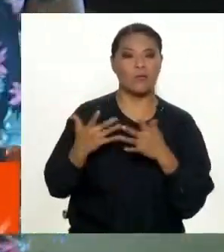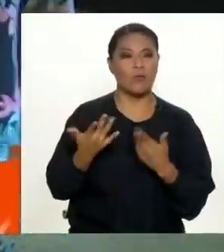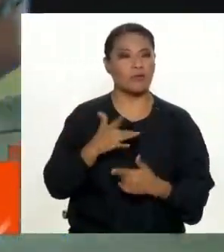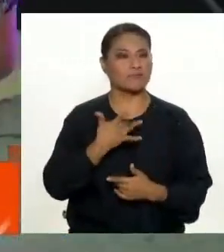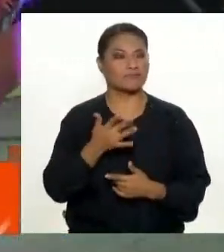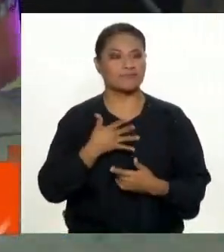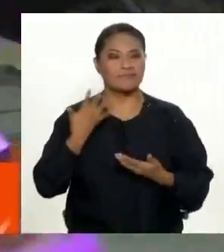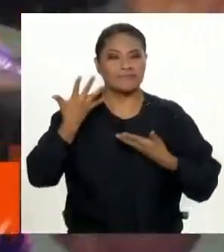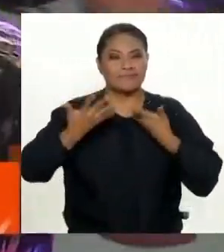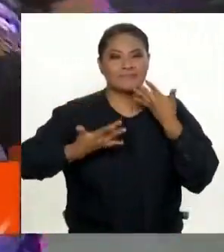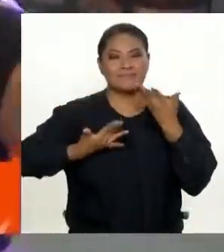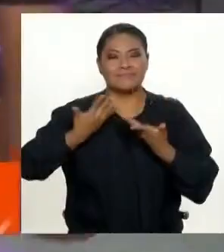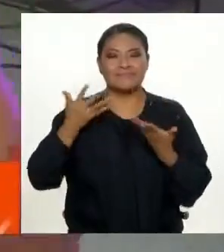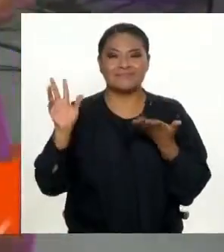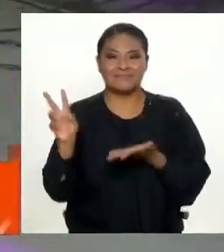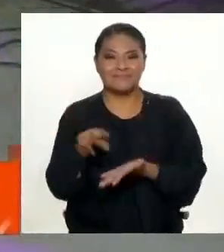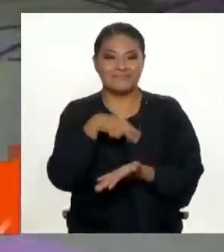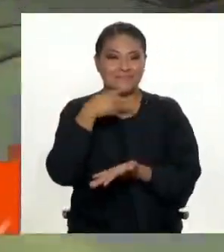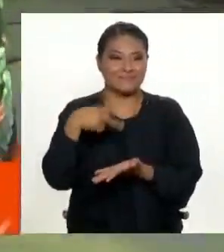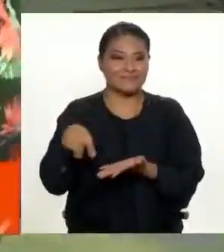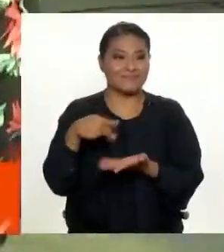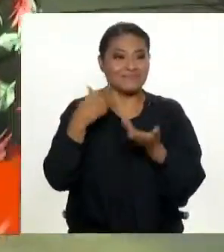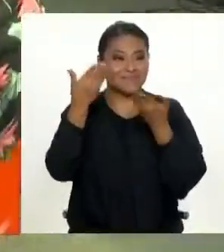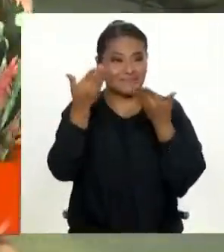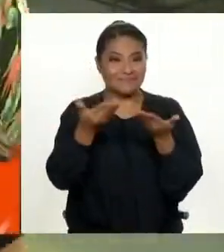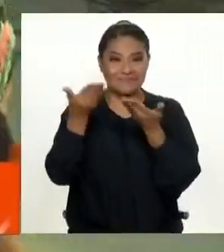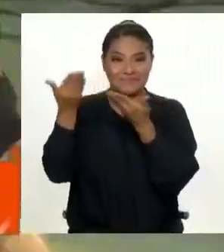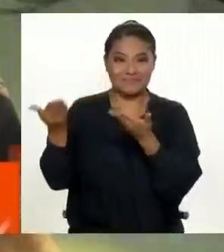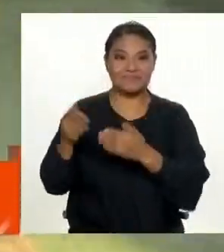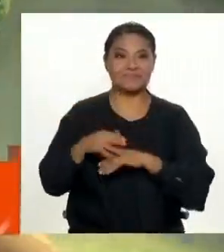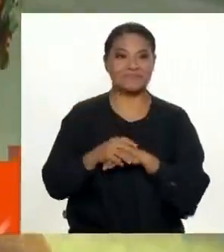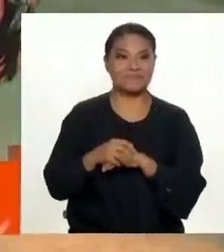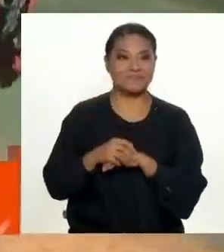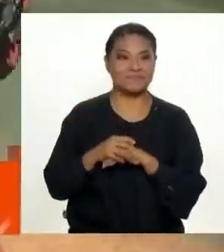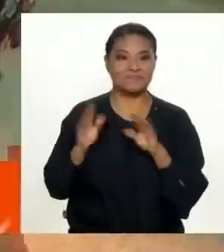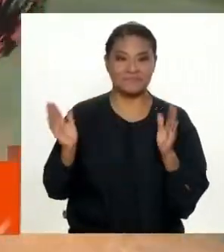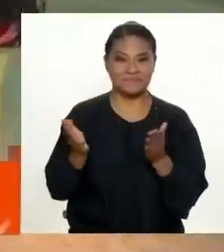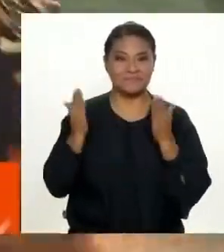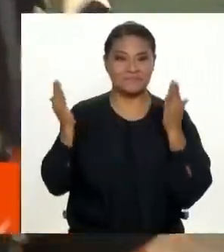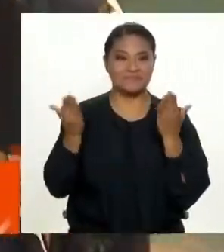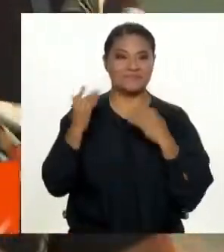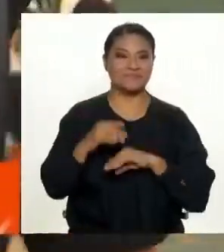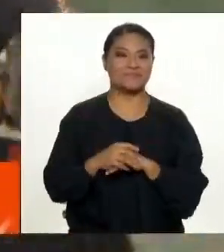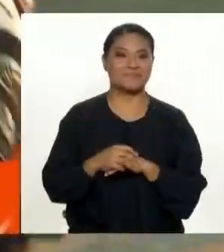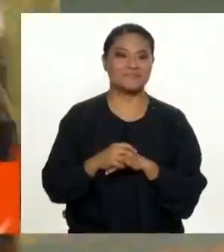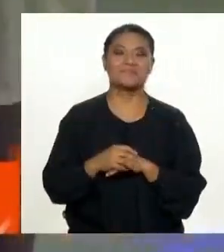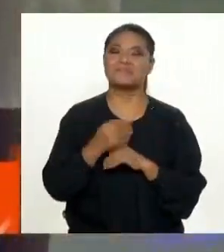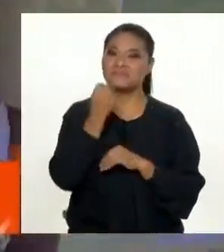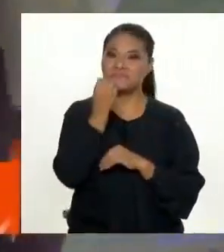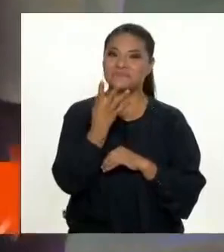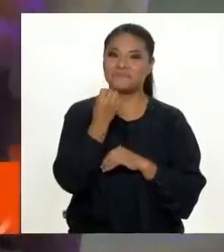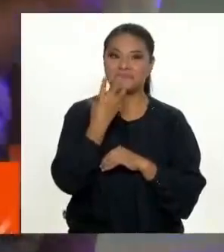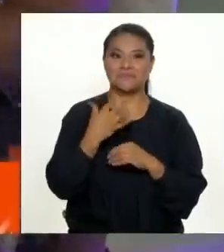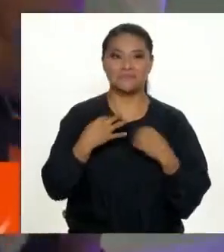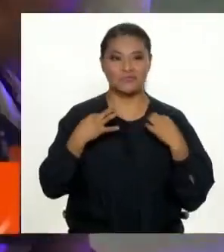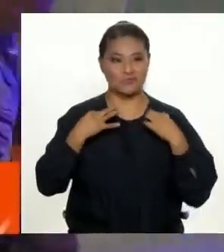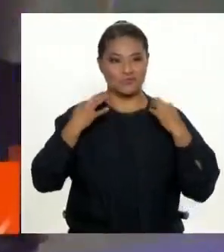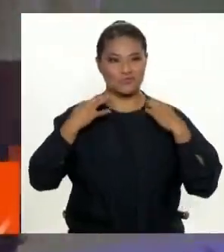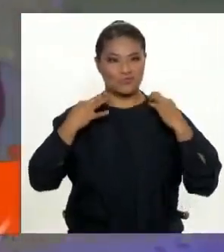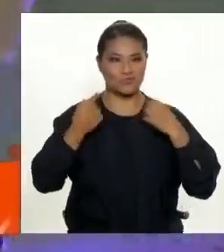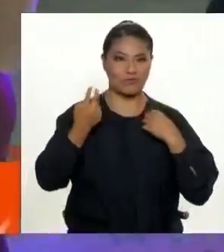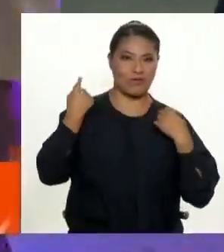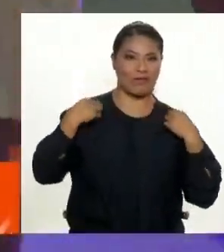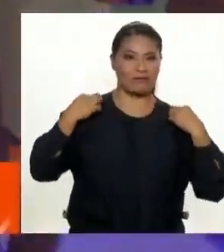la fiesta, el espíritu. Ahí vemos la Jimena rumbo al escenario. A ver. Eso, muy bien. Y yo quiero una camisa como la del señor de atrás,